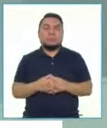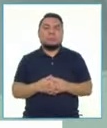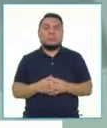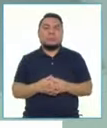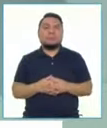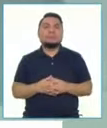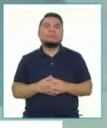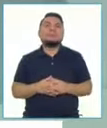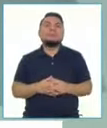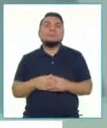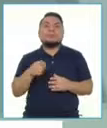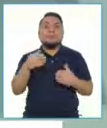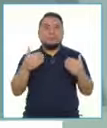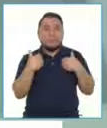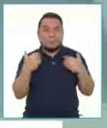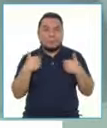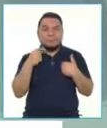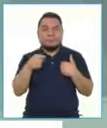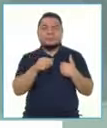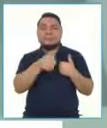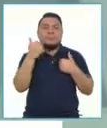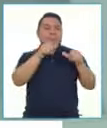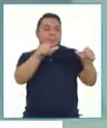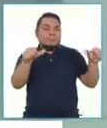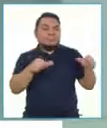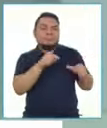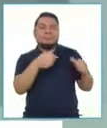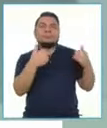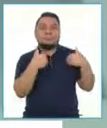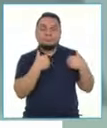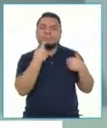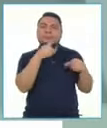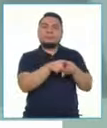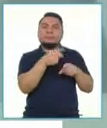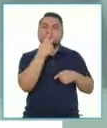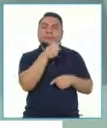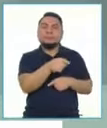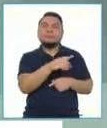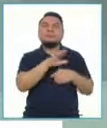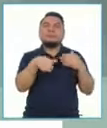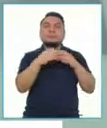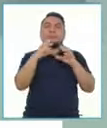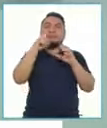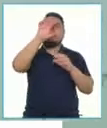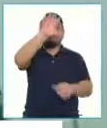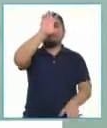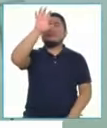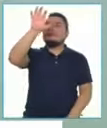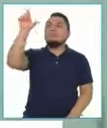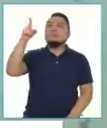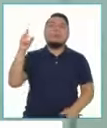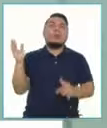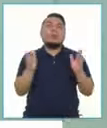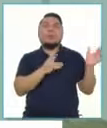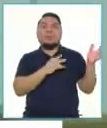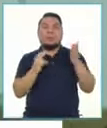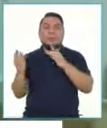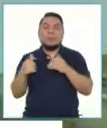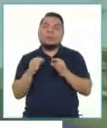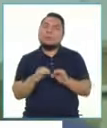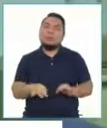Y también se va a contar en otros ambientes con... Vemos también los conductos de ventilación, muy